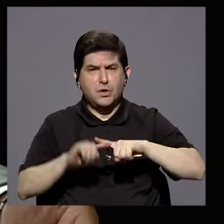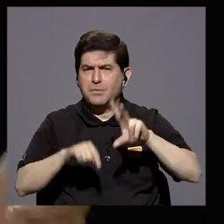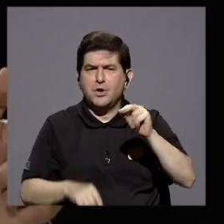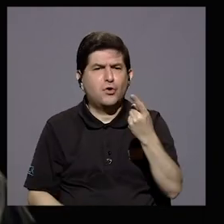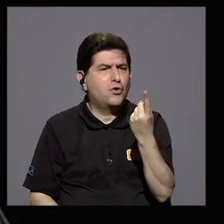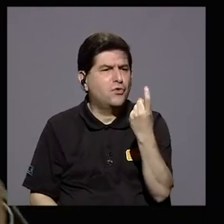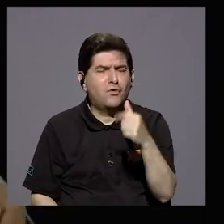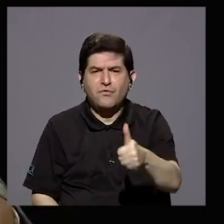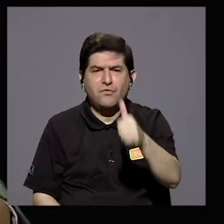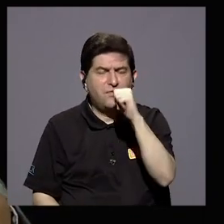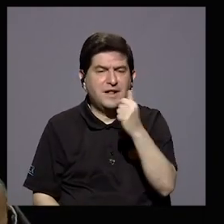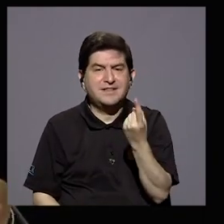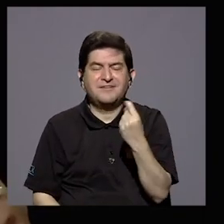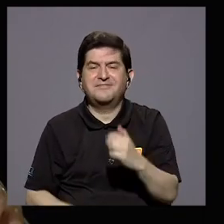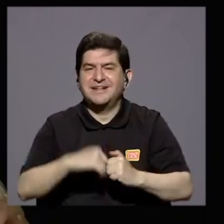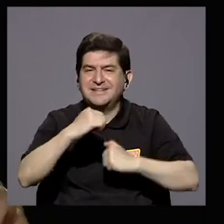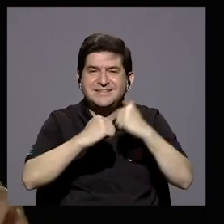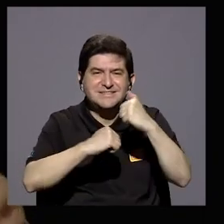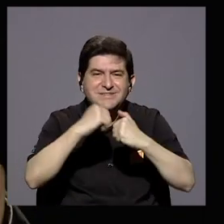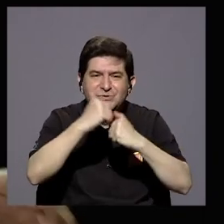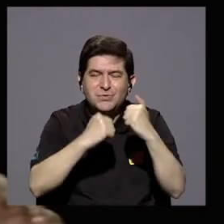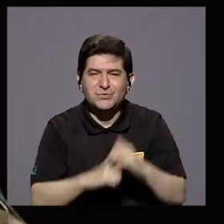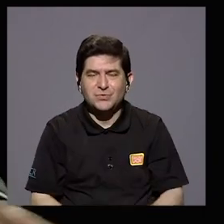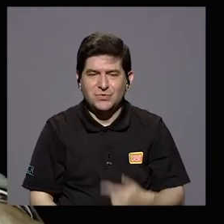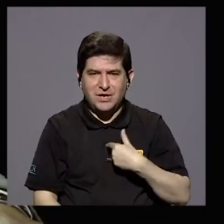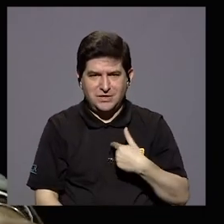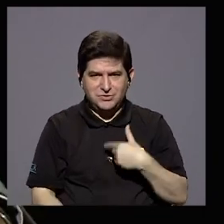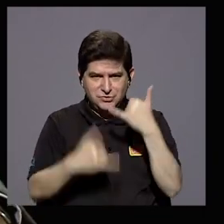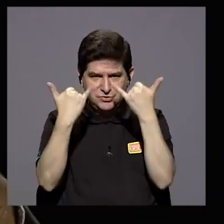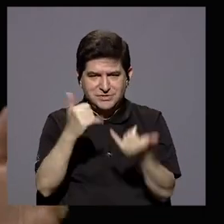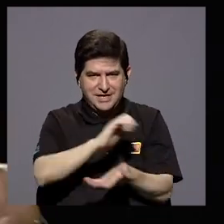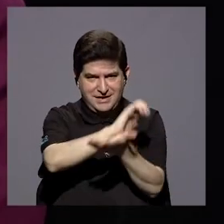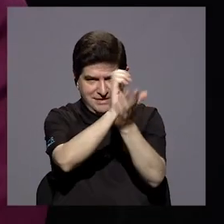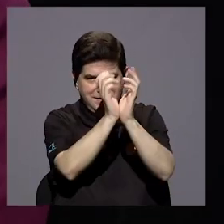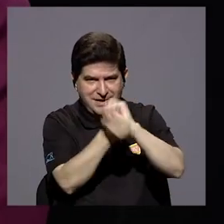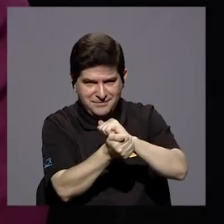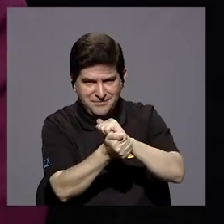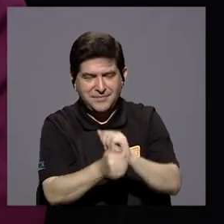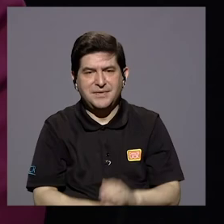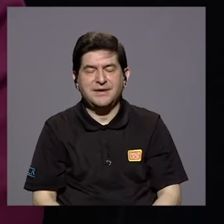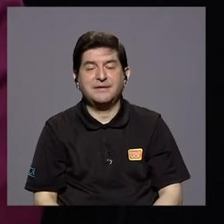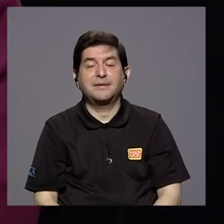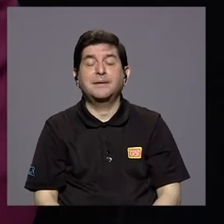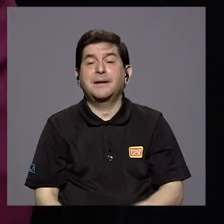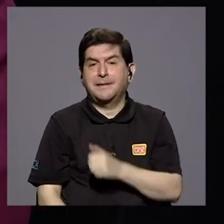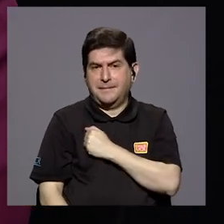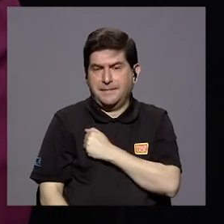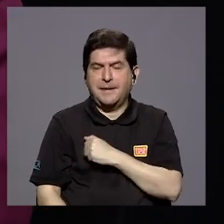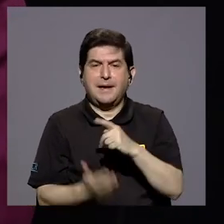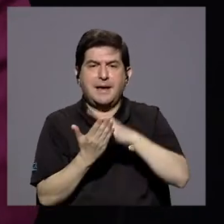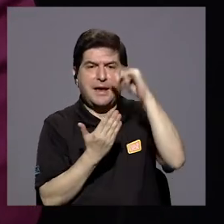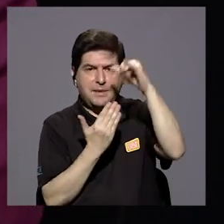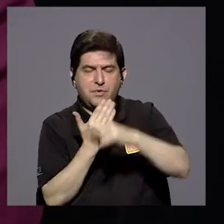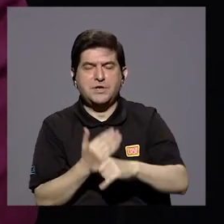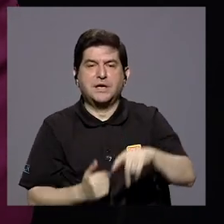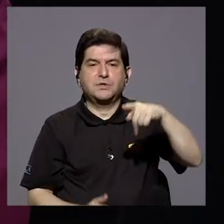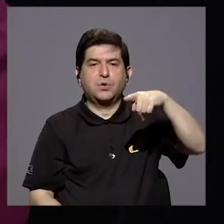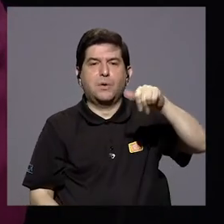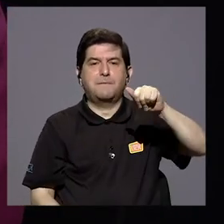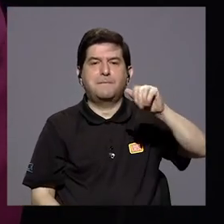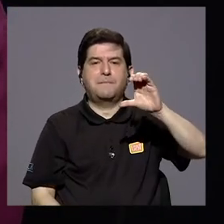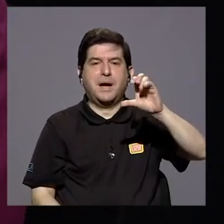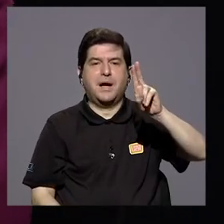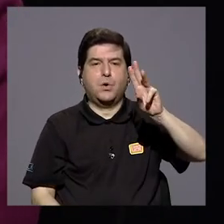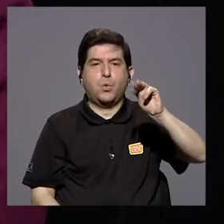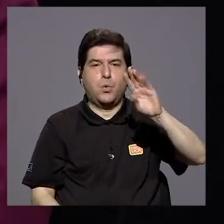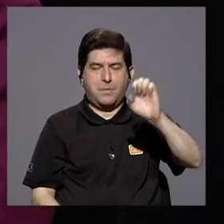de agua, sino más bien por falta de infraestructura. Voy a dar un salto de una vez, sí, porque quiero aprovecharla. Bueno, el proyecto Pacume, que en